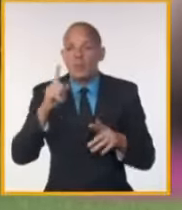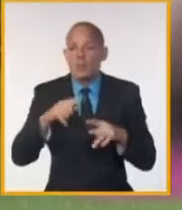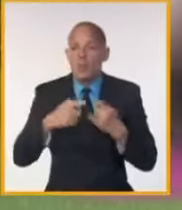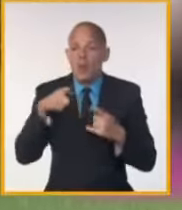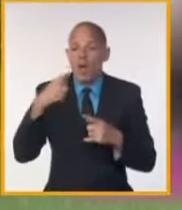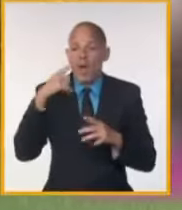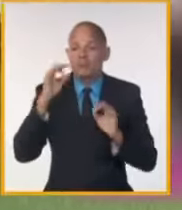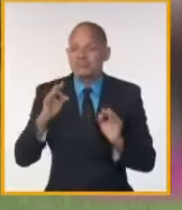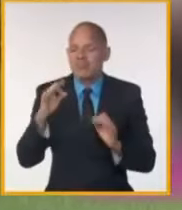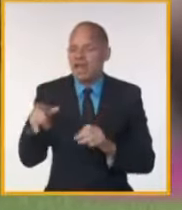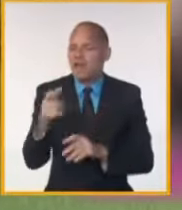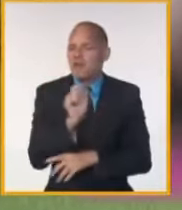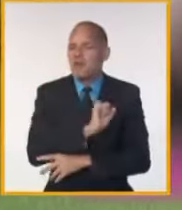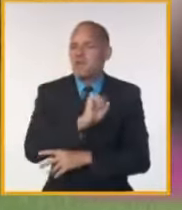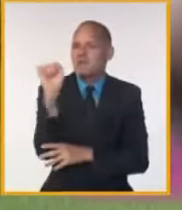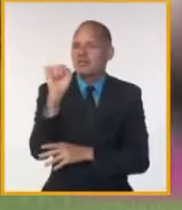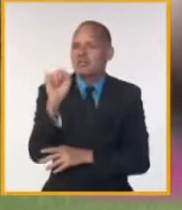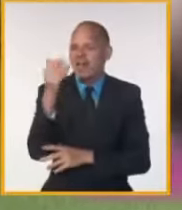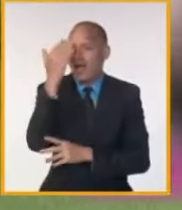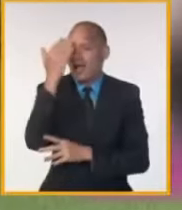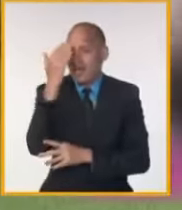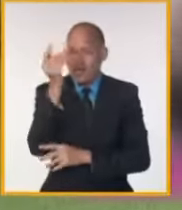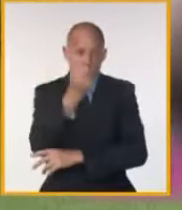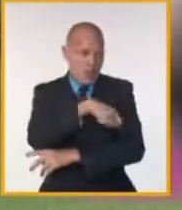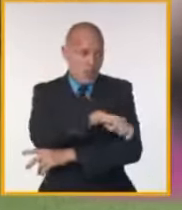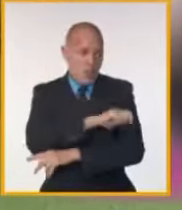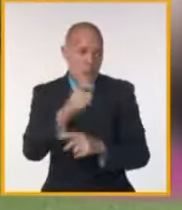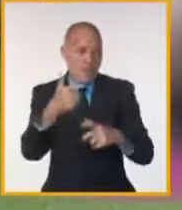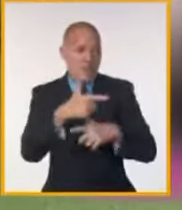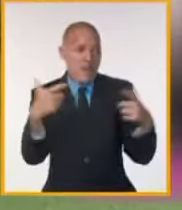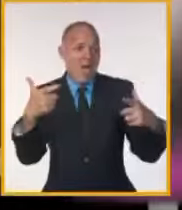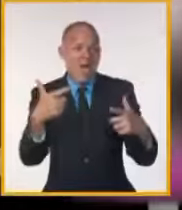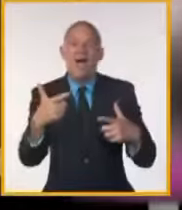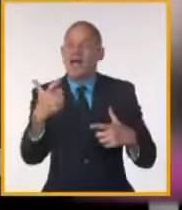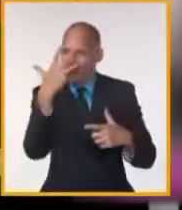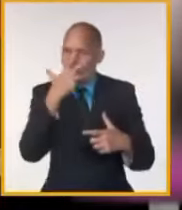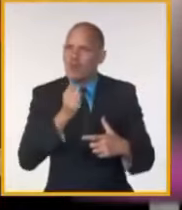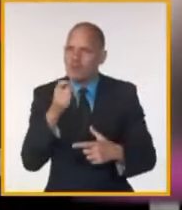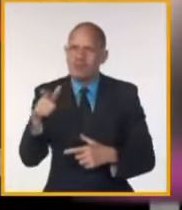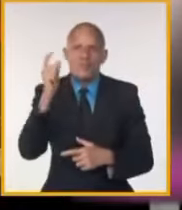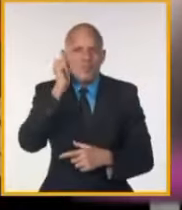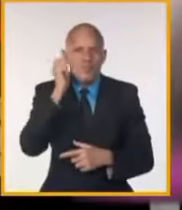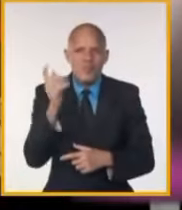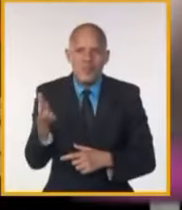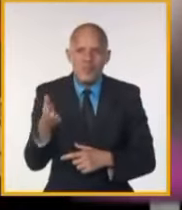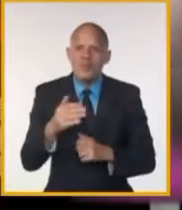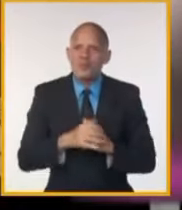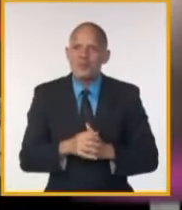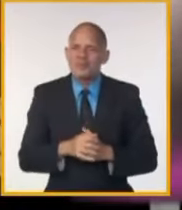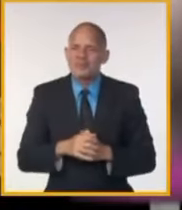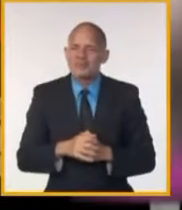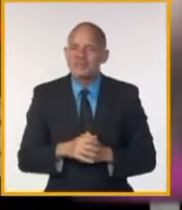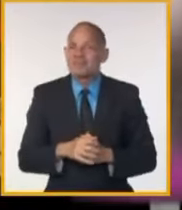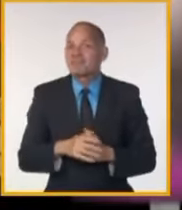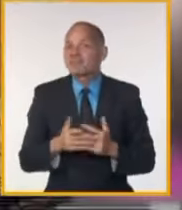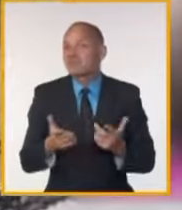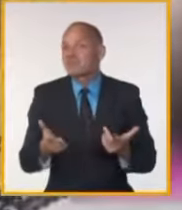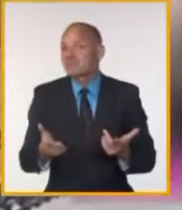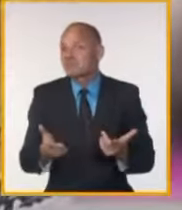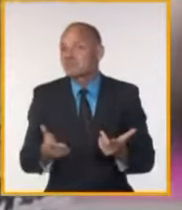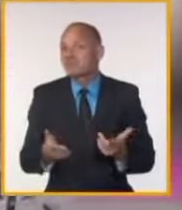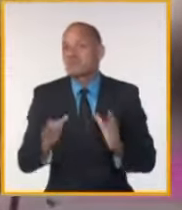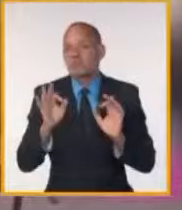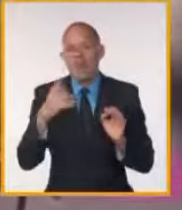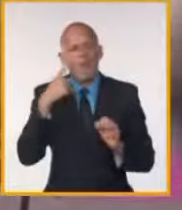victoria con un respaldo Popular de base y que evidentemente no es una votación masiva de un